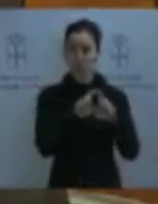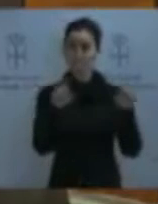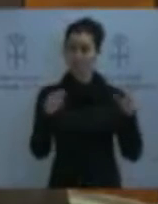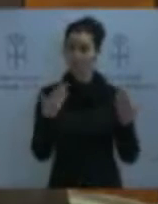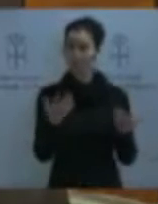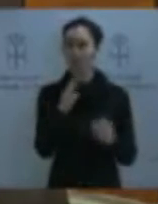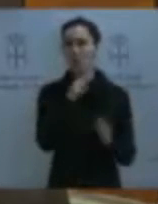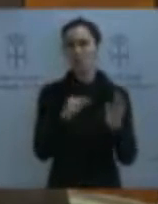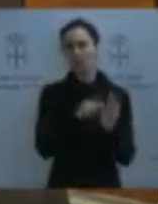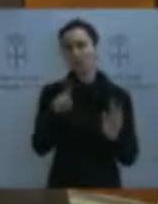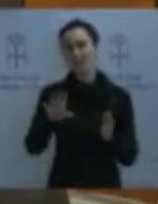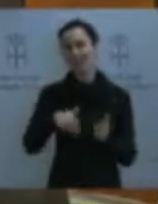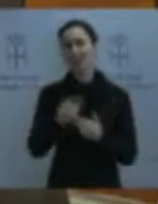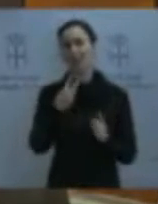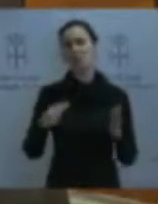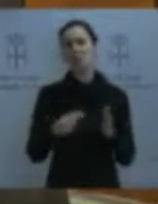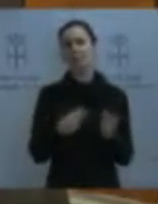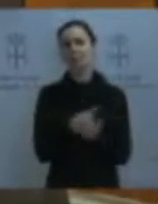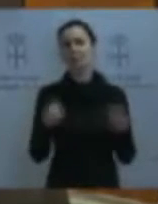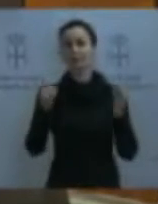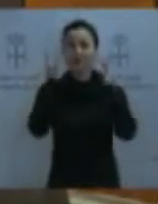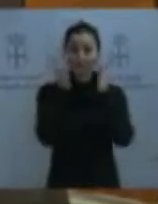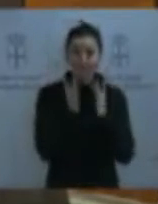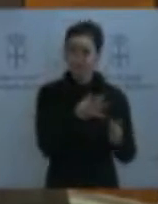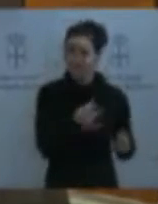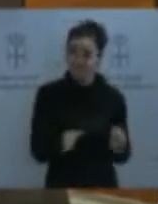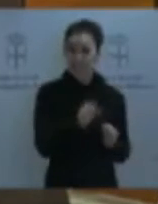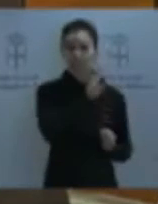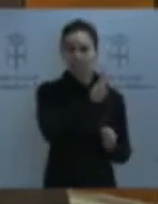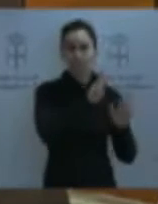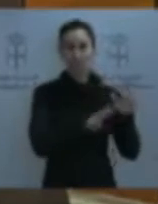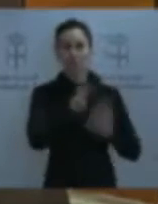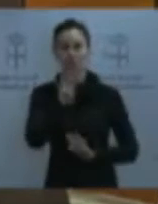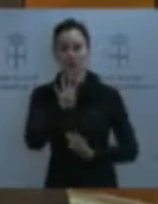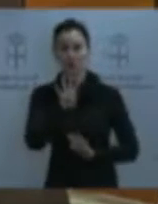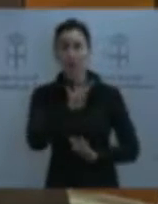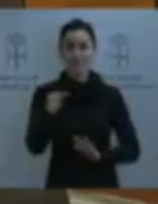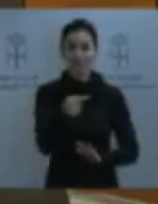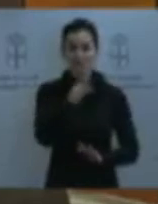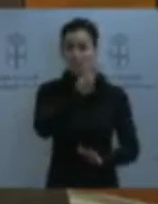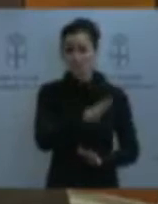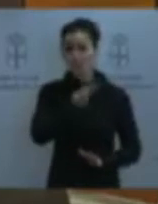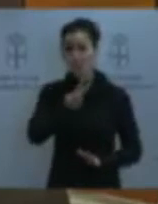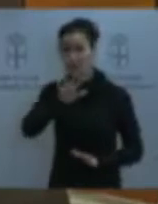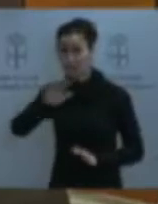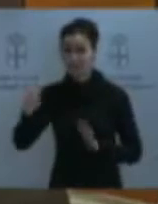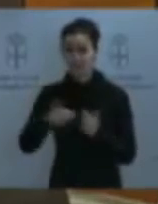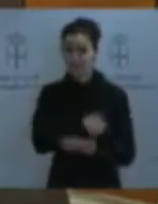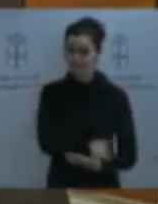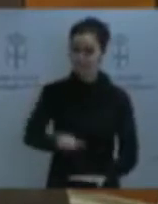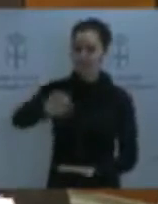de 384 a menos 225 millones de euros, deteriorándose en el conjunto del periodo en 609 millones de